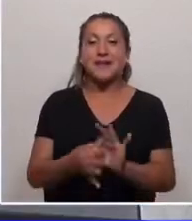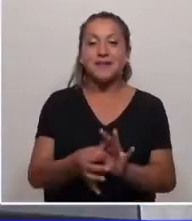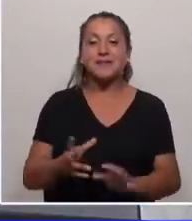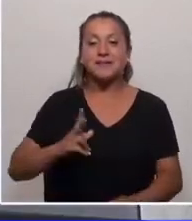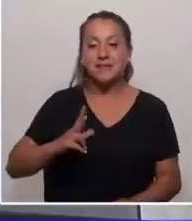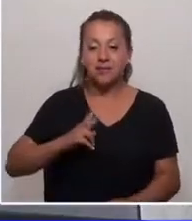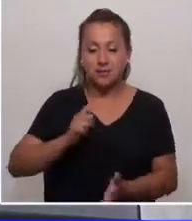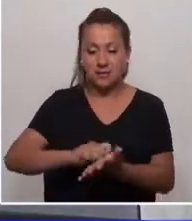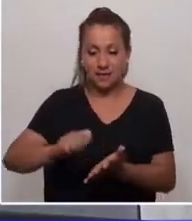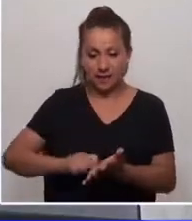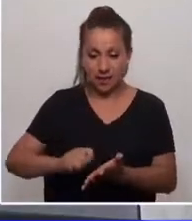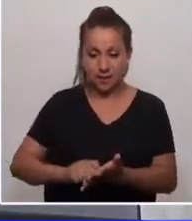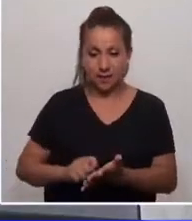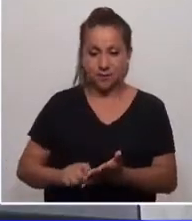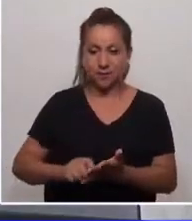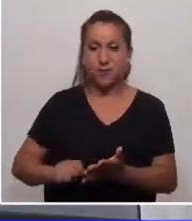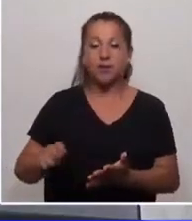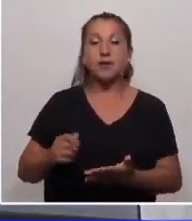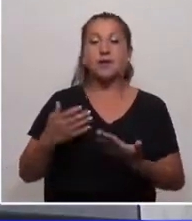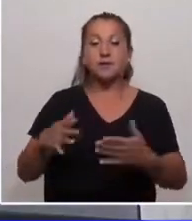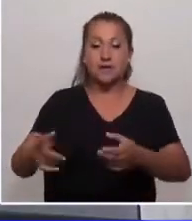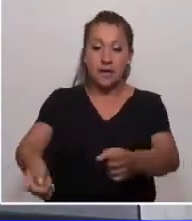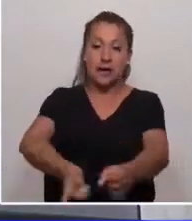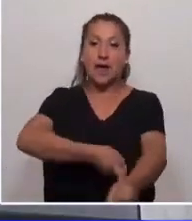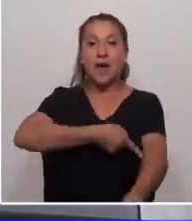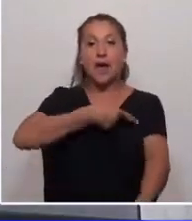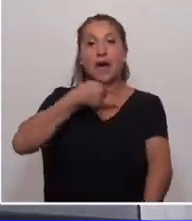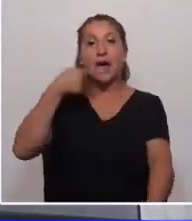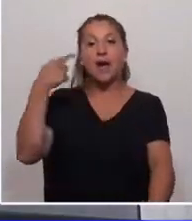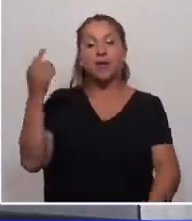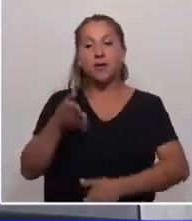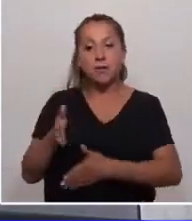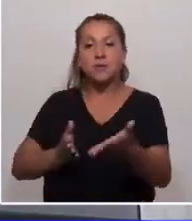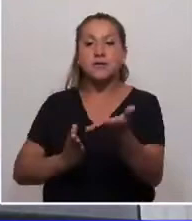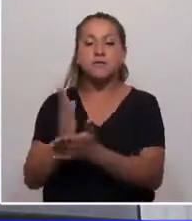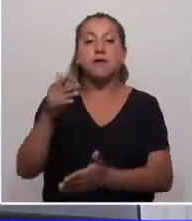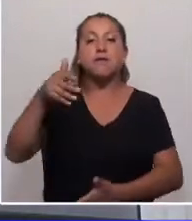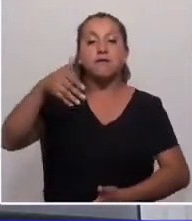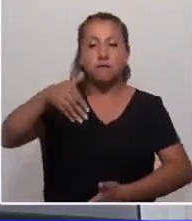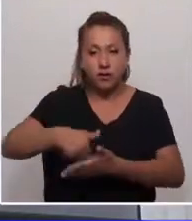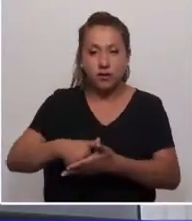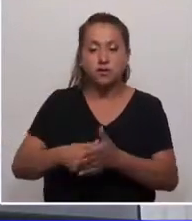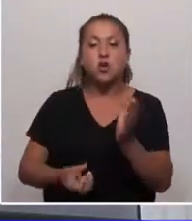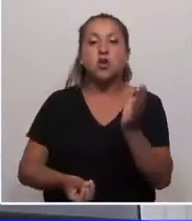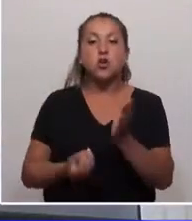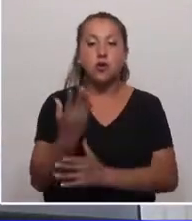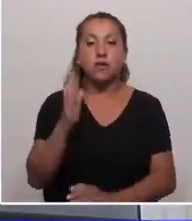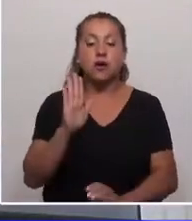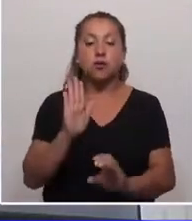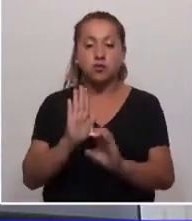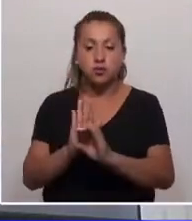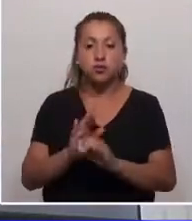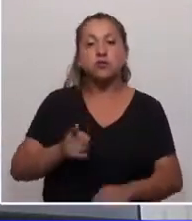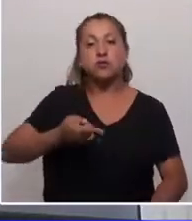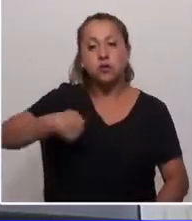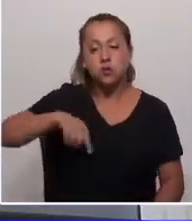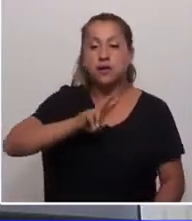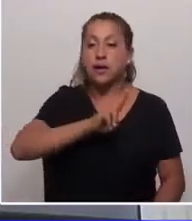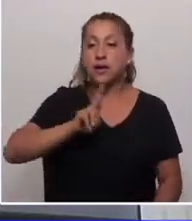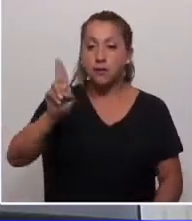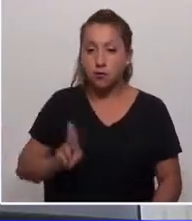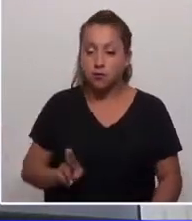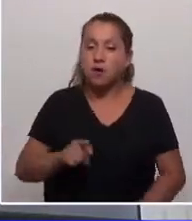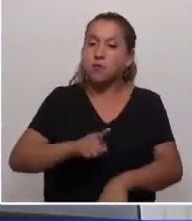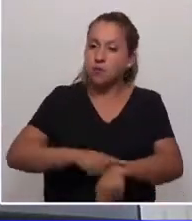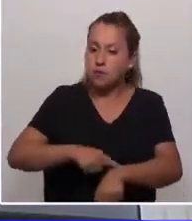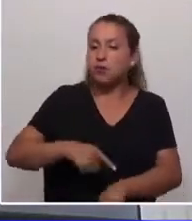gratuito a la justicia, mecanismos colaborativos de resolución de conflictos, que logró el más amplio apoyo con 150 votos a